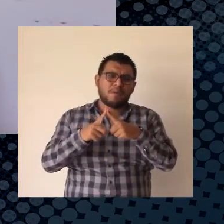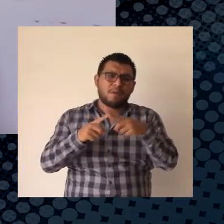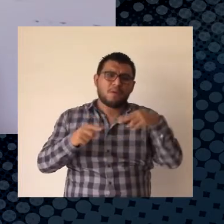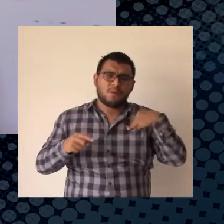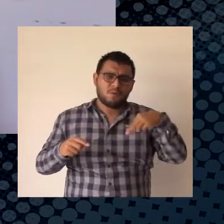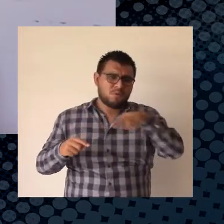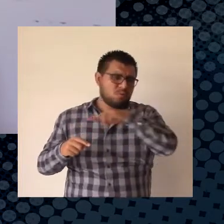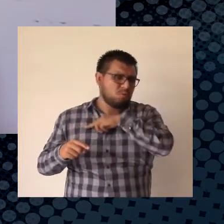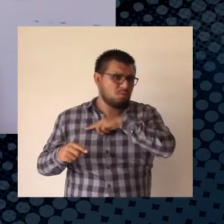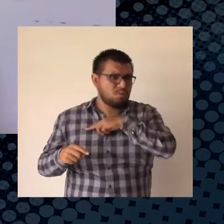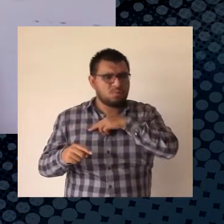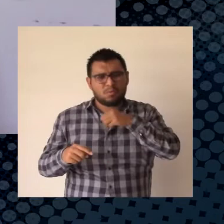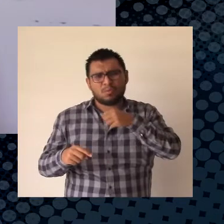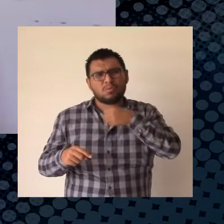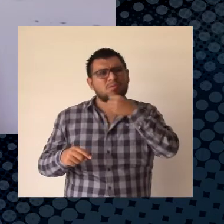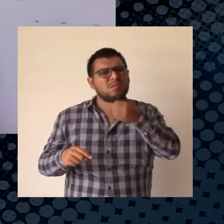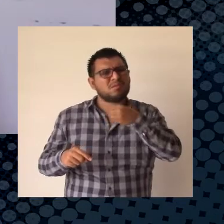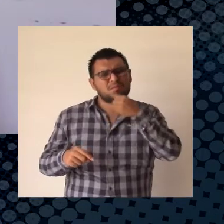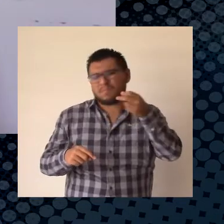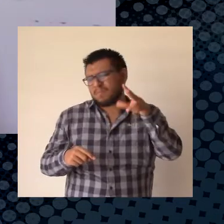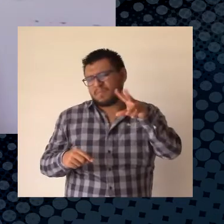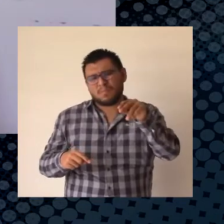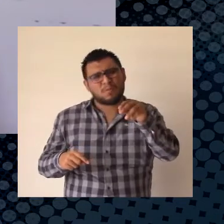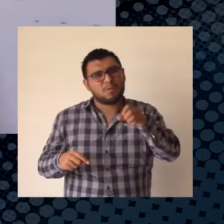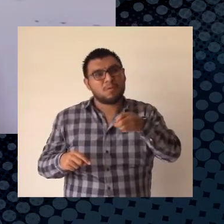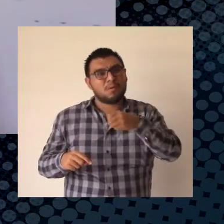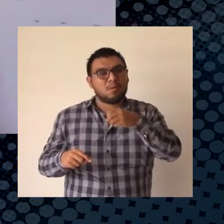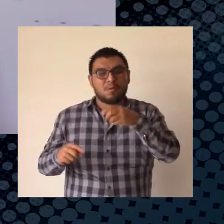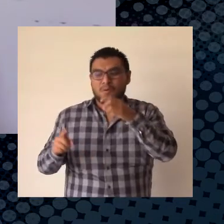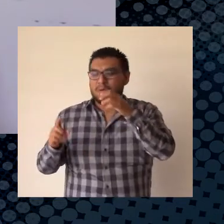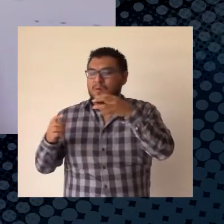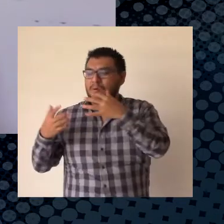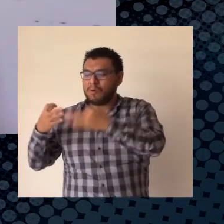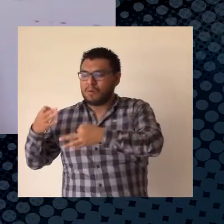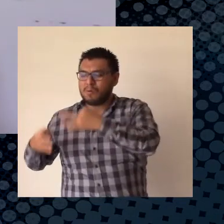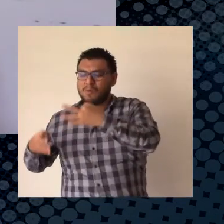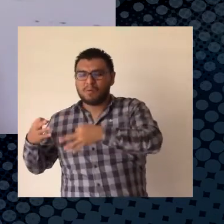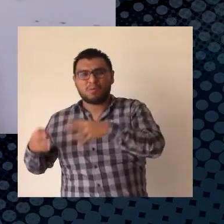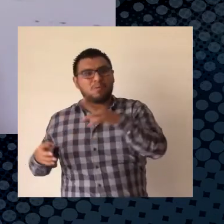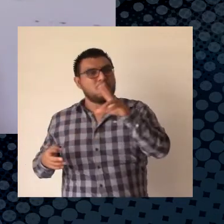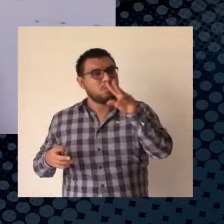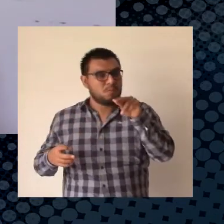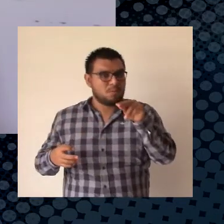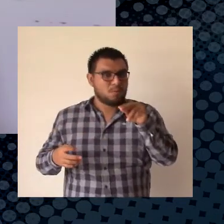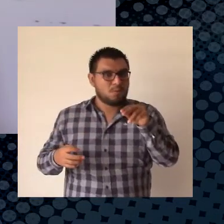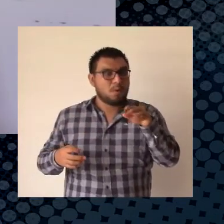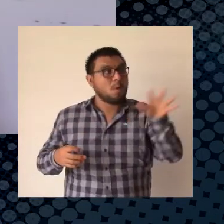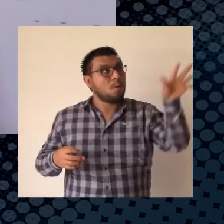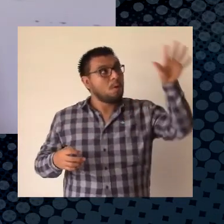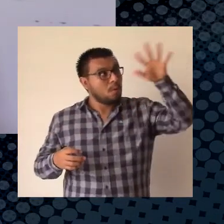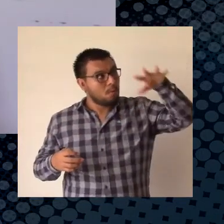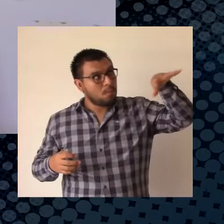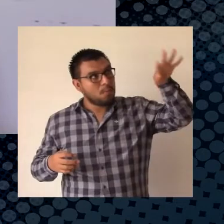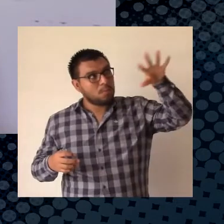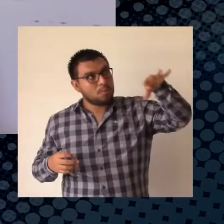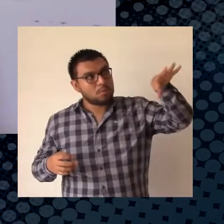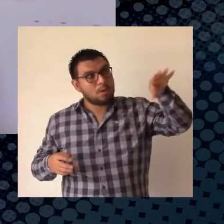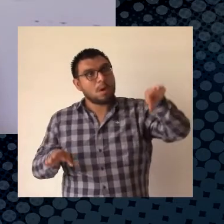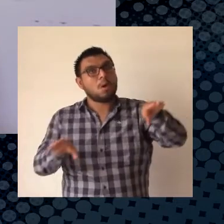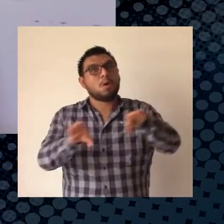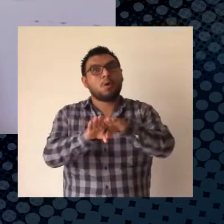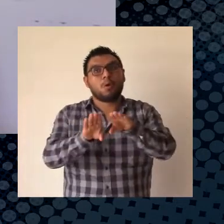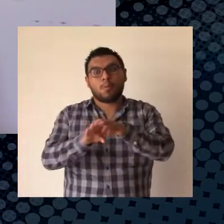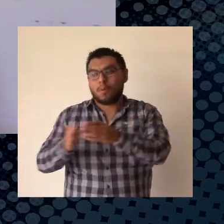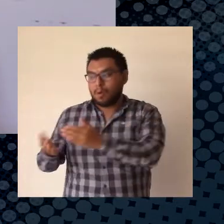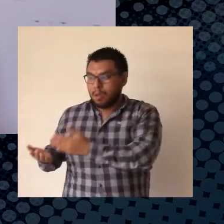a murmurar, no vamos a juzgar. Vamos a buscar cómo llevar a